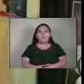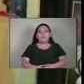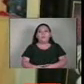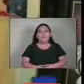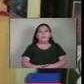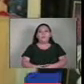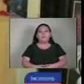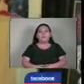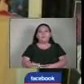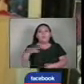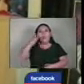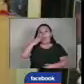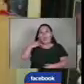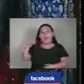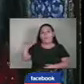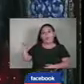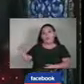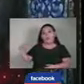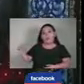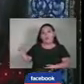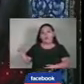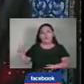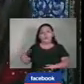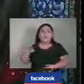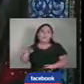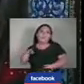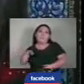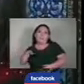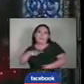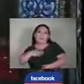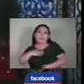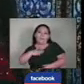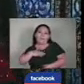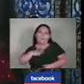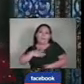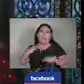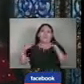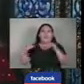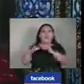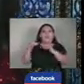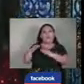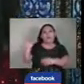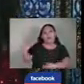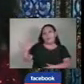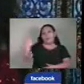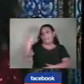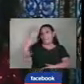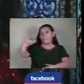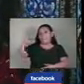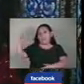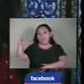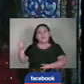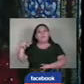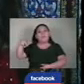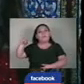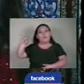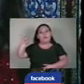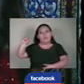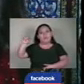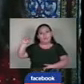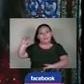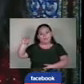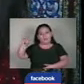Esta, ejemplo, es una amiga mía que también tiene orígenes palestinos salvadoreña, y este